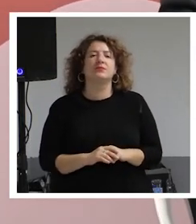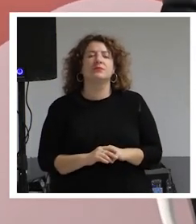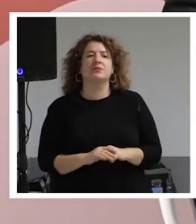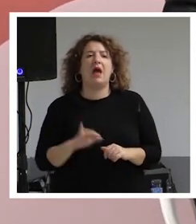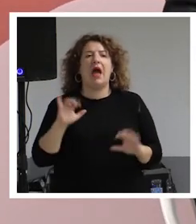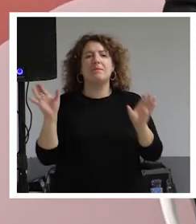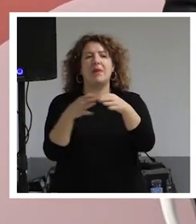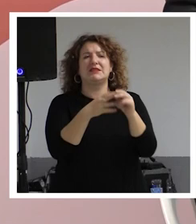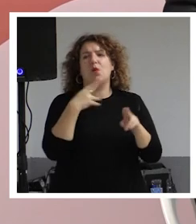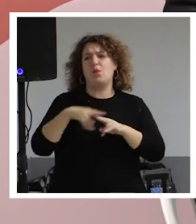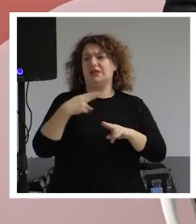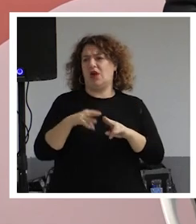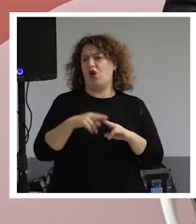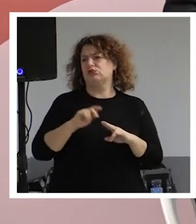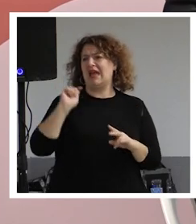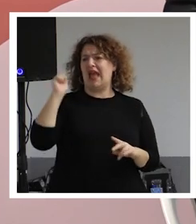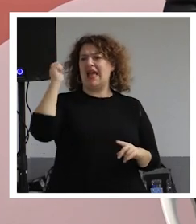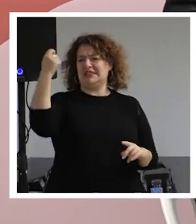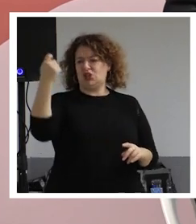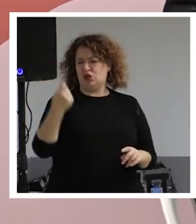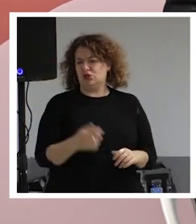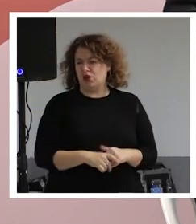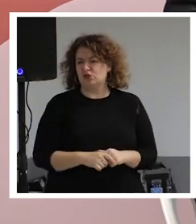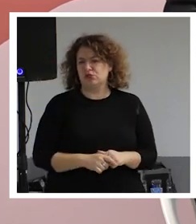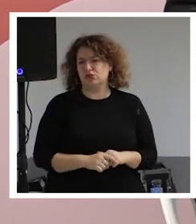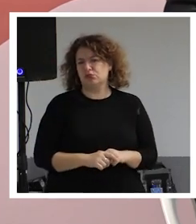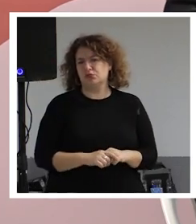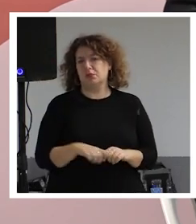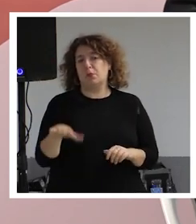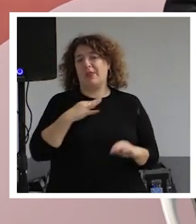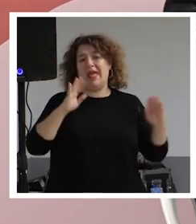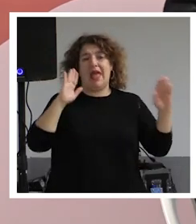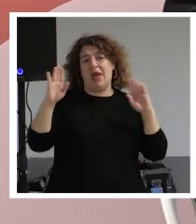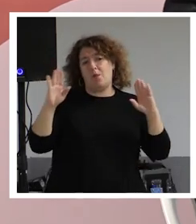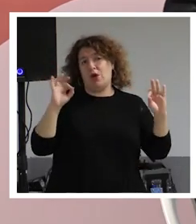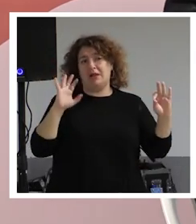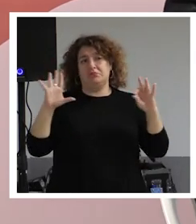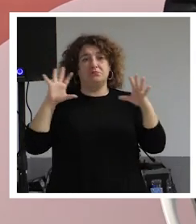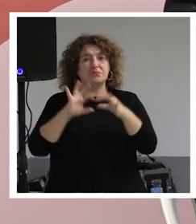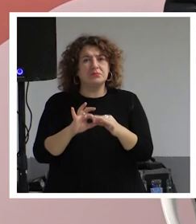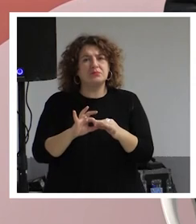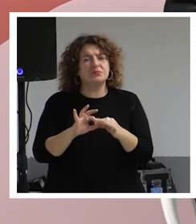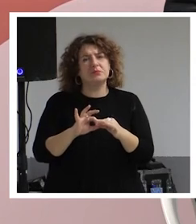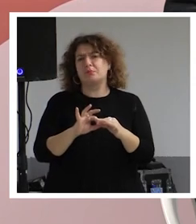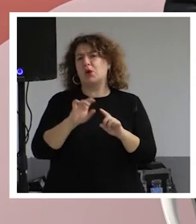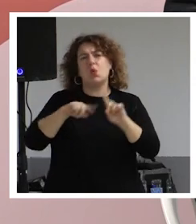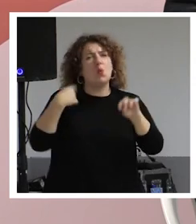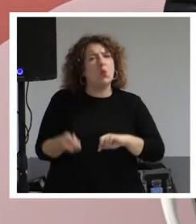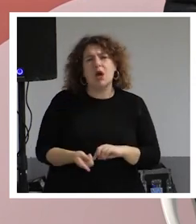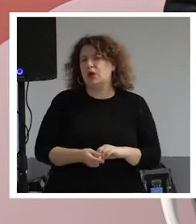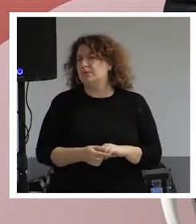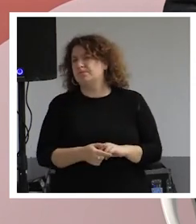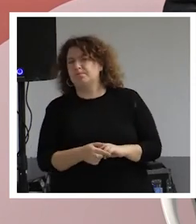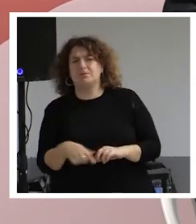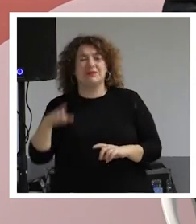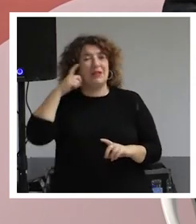digo esto porque me parece que es algo bien interesante el hecho de que muchas veces existen